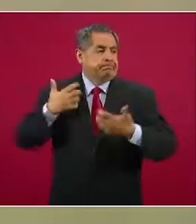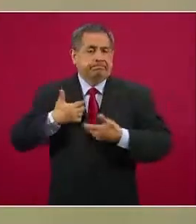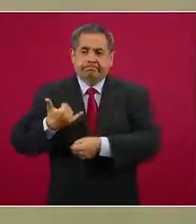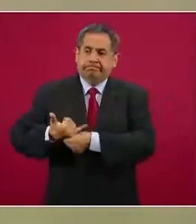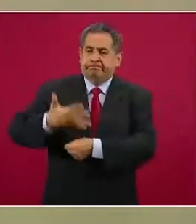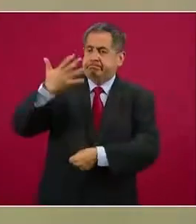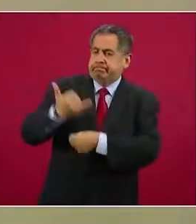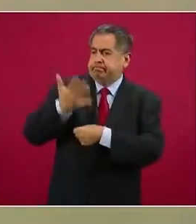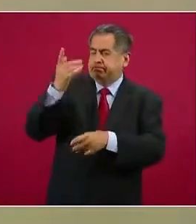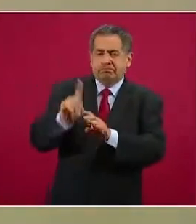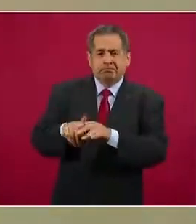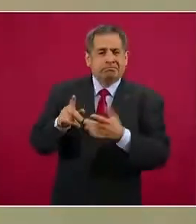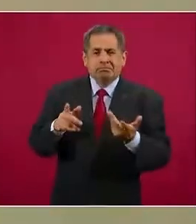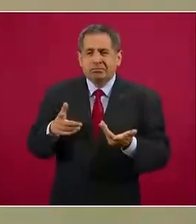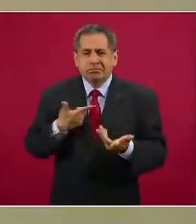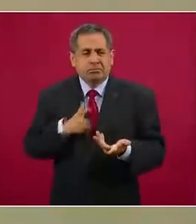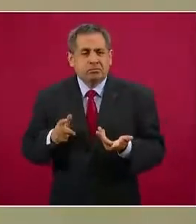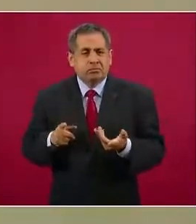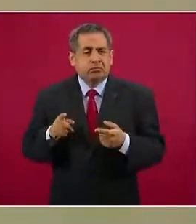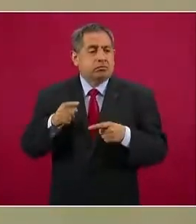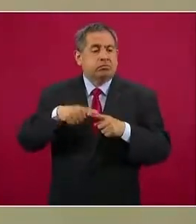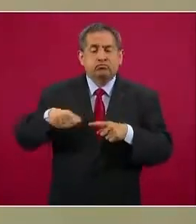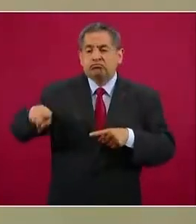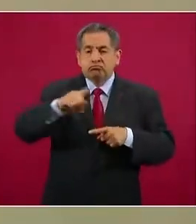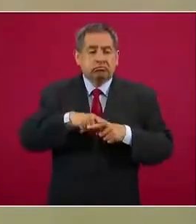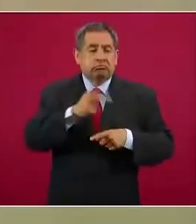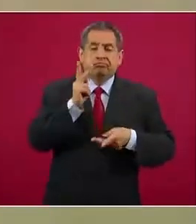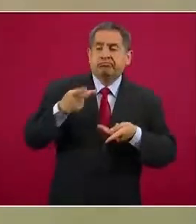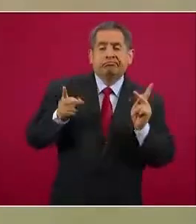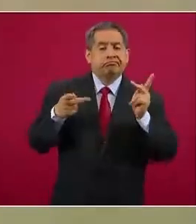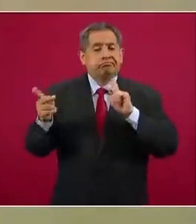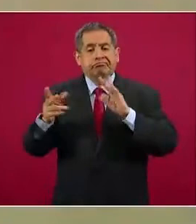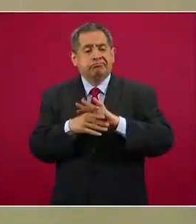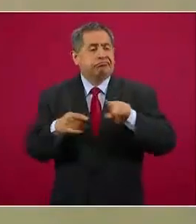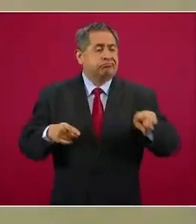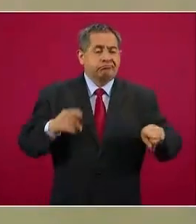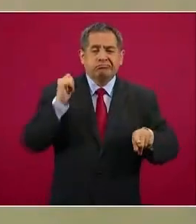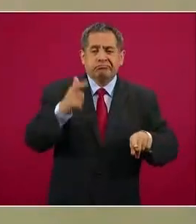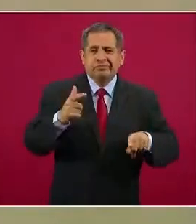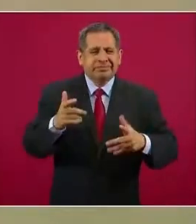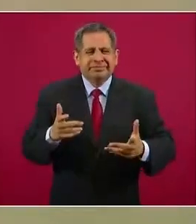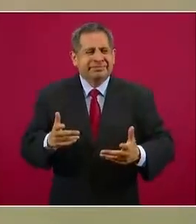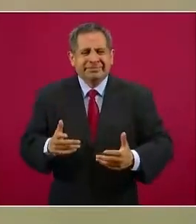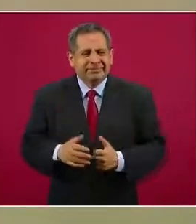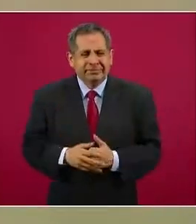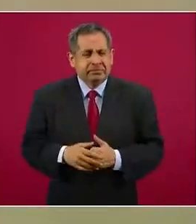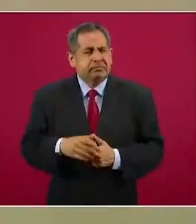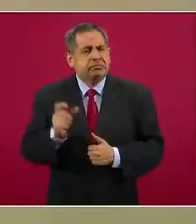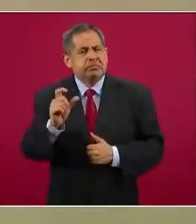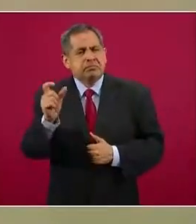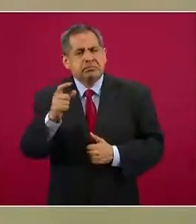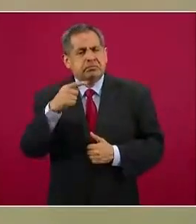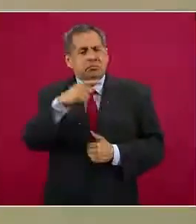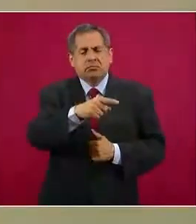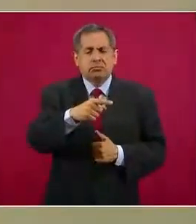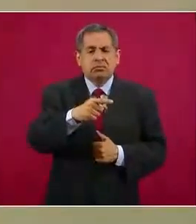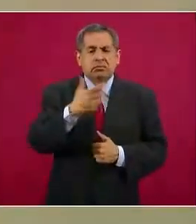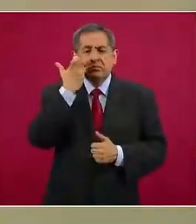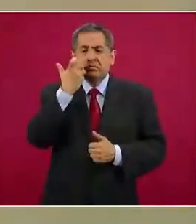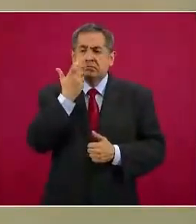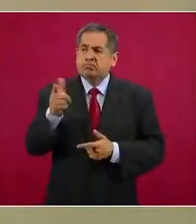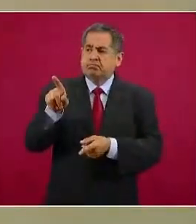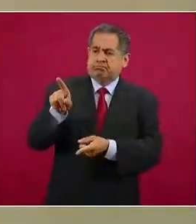Billy Chalma, no están a gusto si todo buscan ahí pretexto de cualquier acción de gobierno. Pero cuando hacían los elefantes blancos,